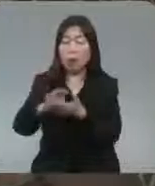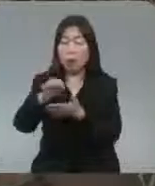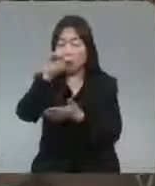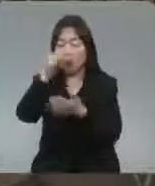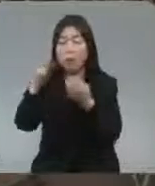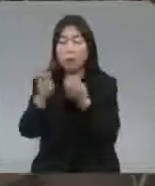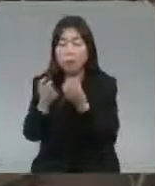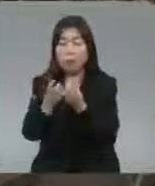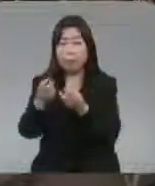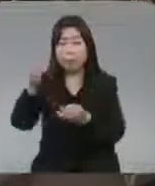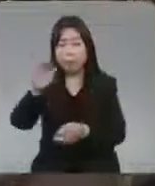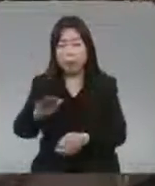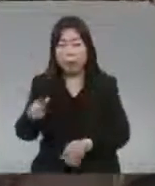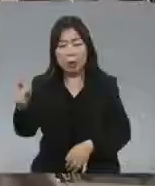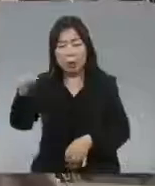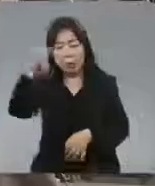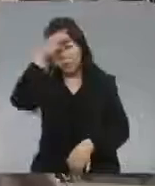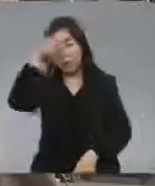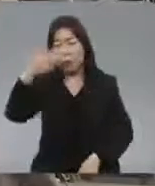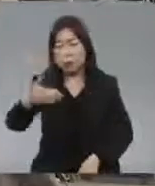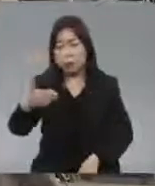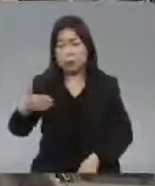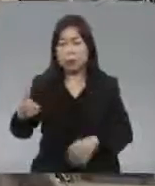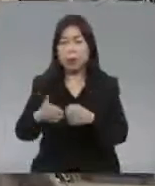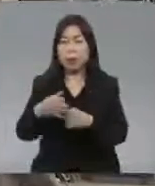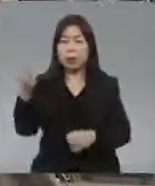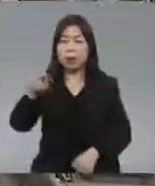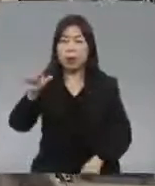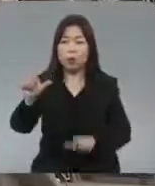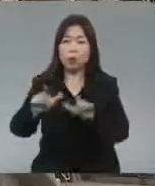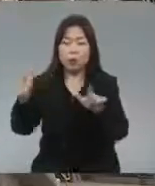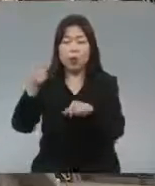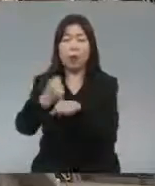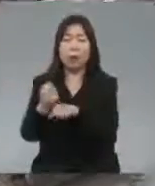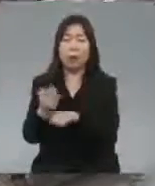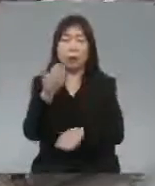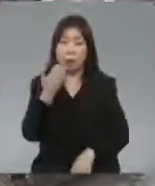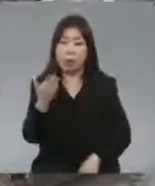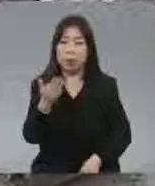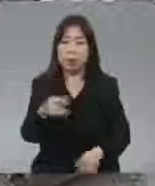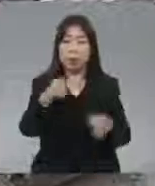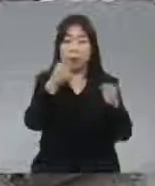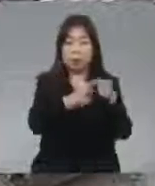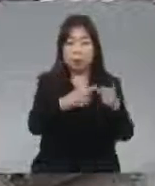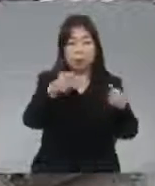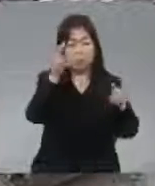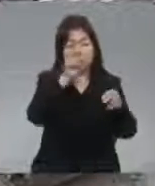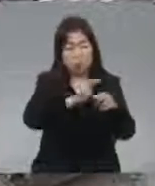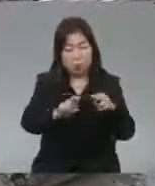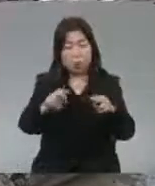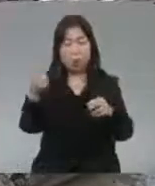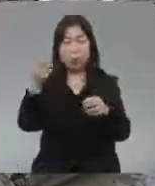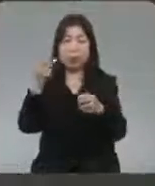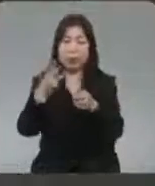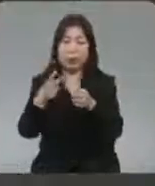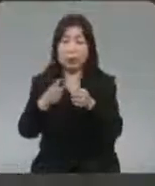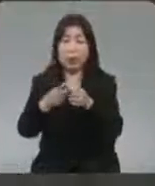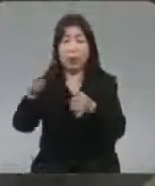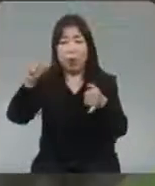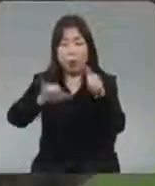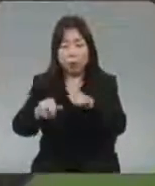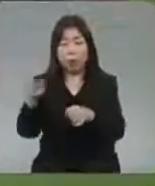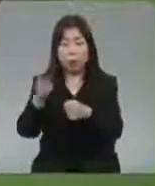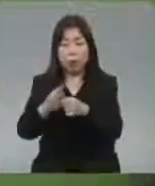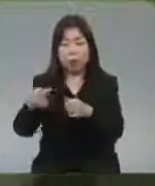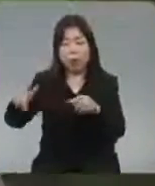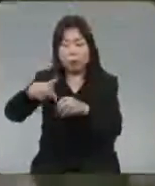anuales de dióxido de carbono el 30 por ciento del total registrado por el sector industrial dicho volumen se mantiene pese a los esfuerzos